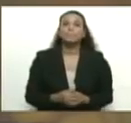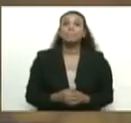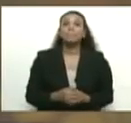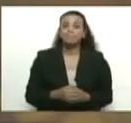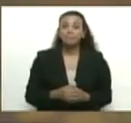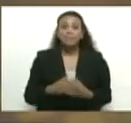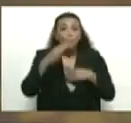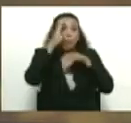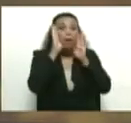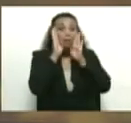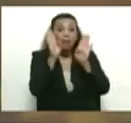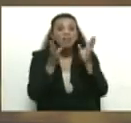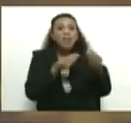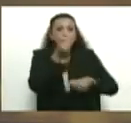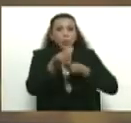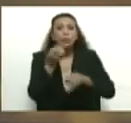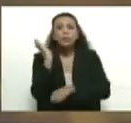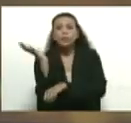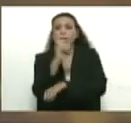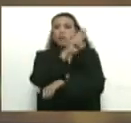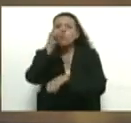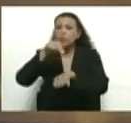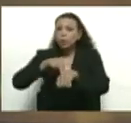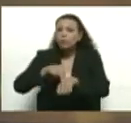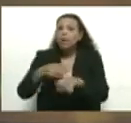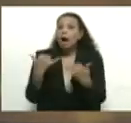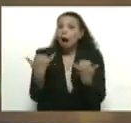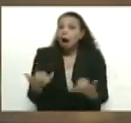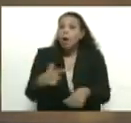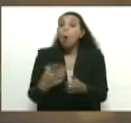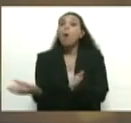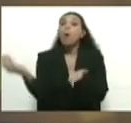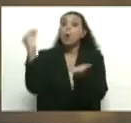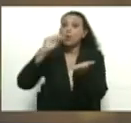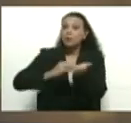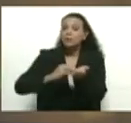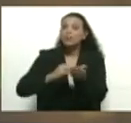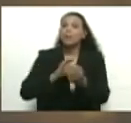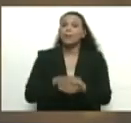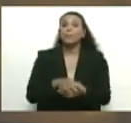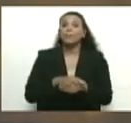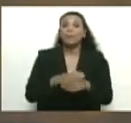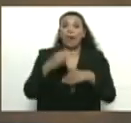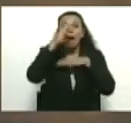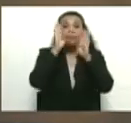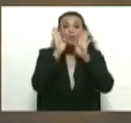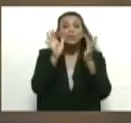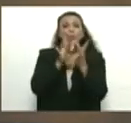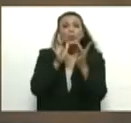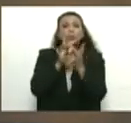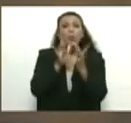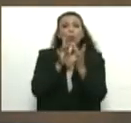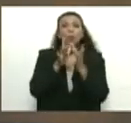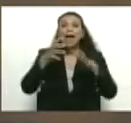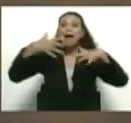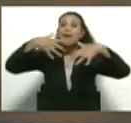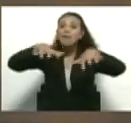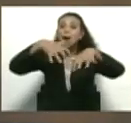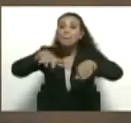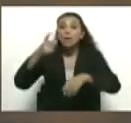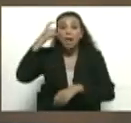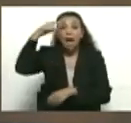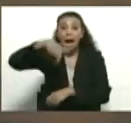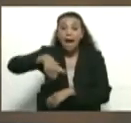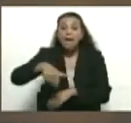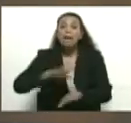Estaremos muy atentos a lo que ocurre en el Parlamento venezolano, pero ahora volvemos a trasladar nuestra señal a la gran marcha que se realiza